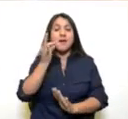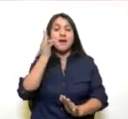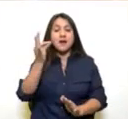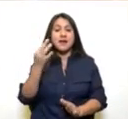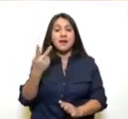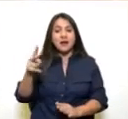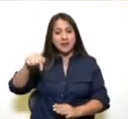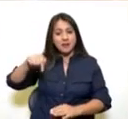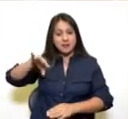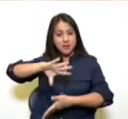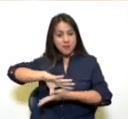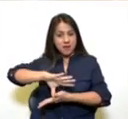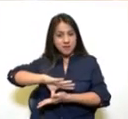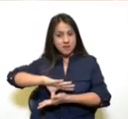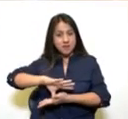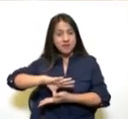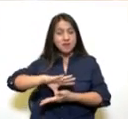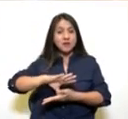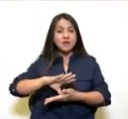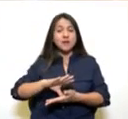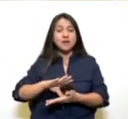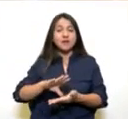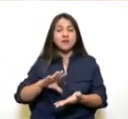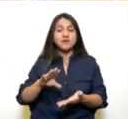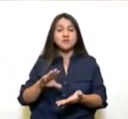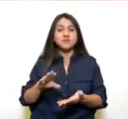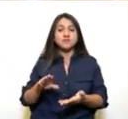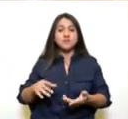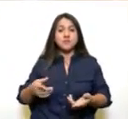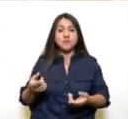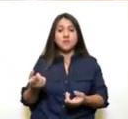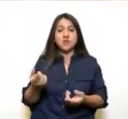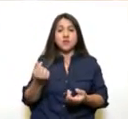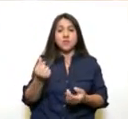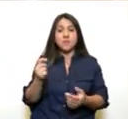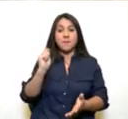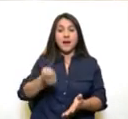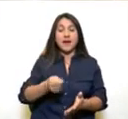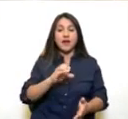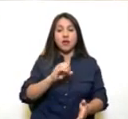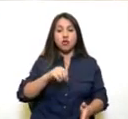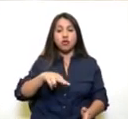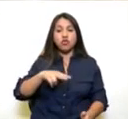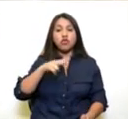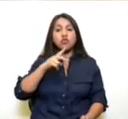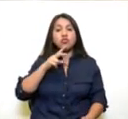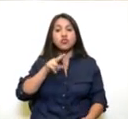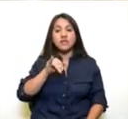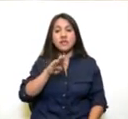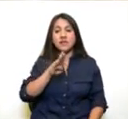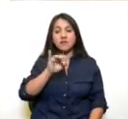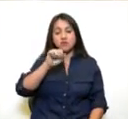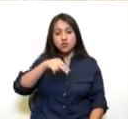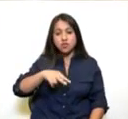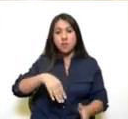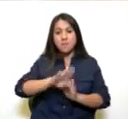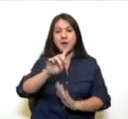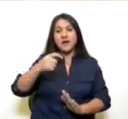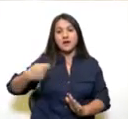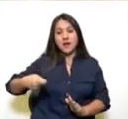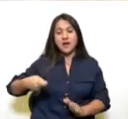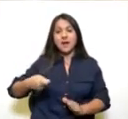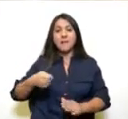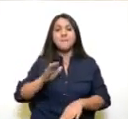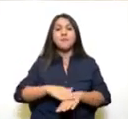país donde las contribuciones son más caras donde los permisos de circulación por los vehículos